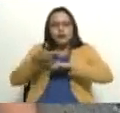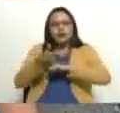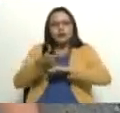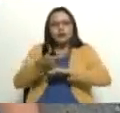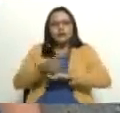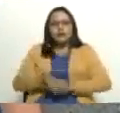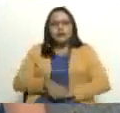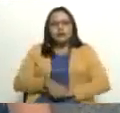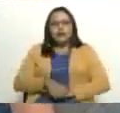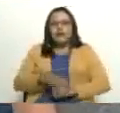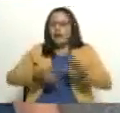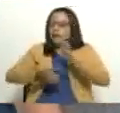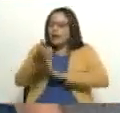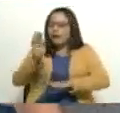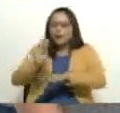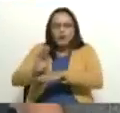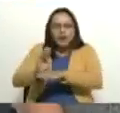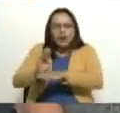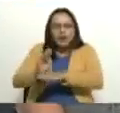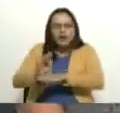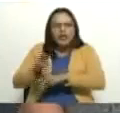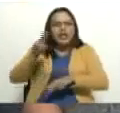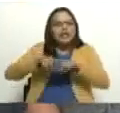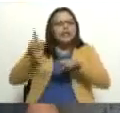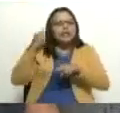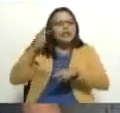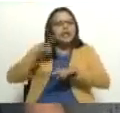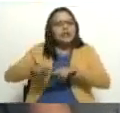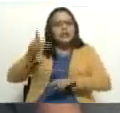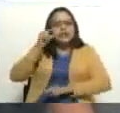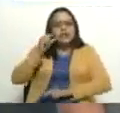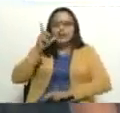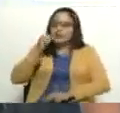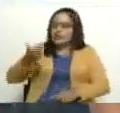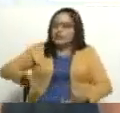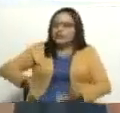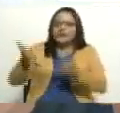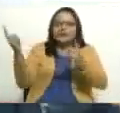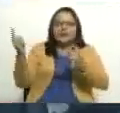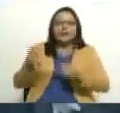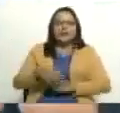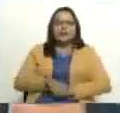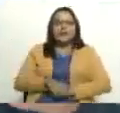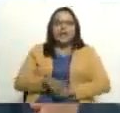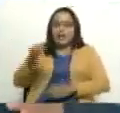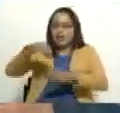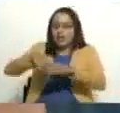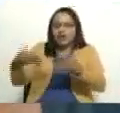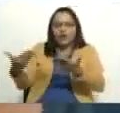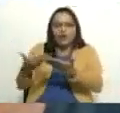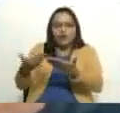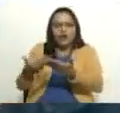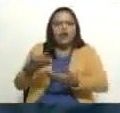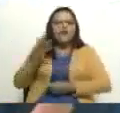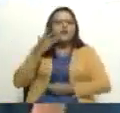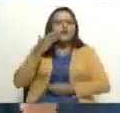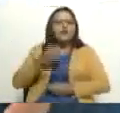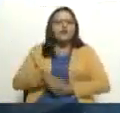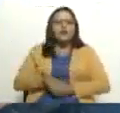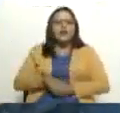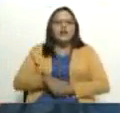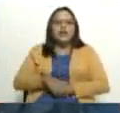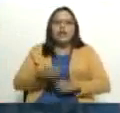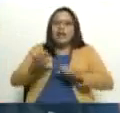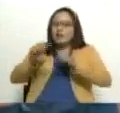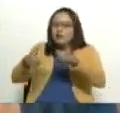más sagrado, que es los niños ni adolescentes, no se permita que en las escuelas, por ejemplo, comiencen